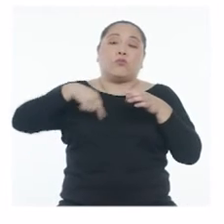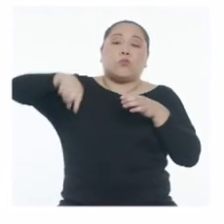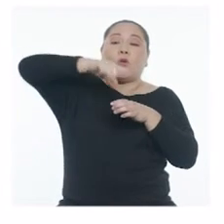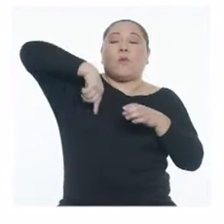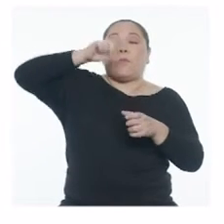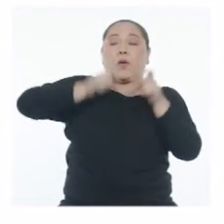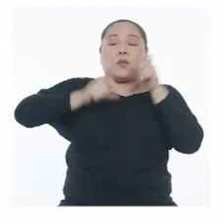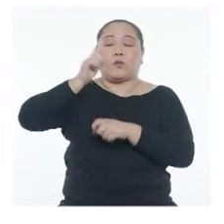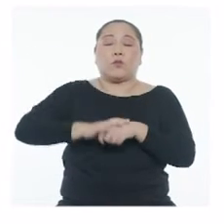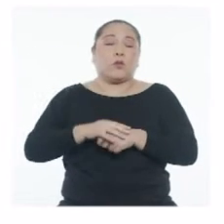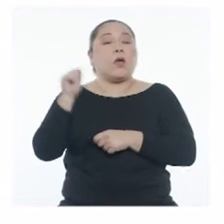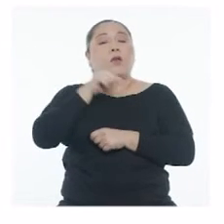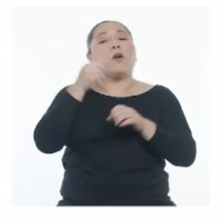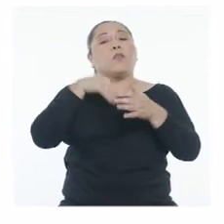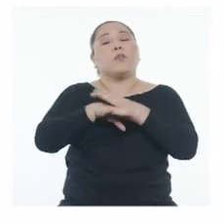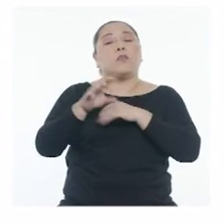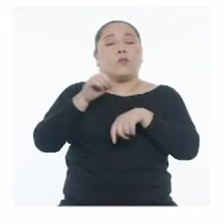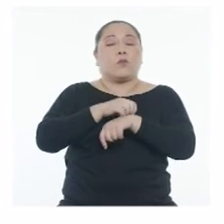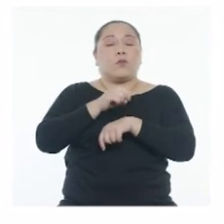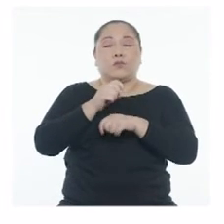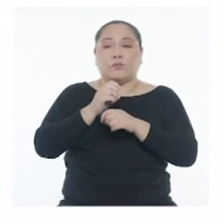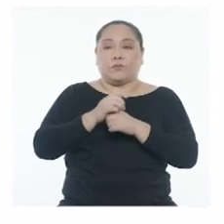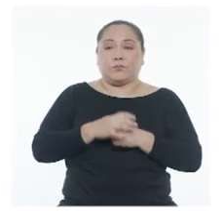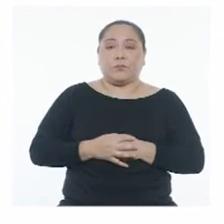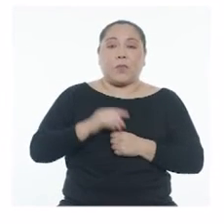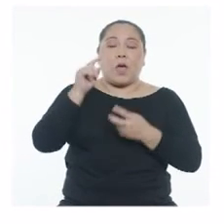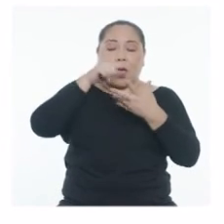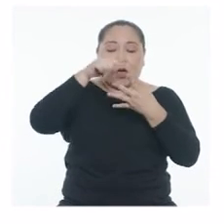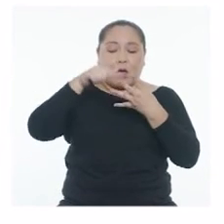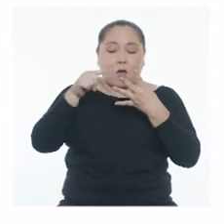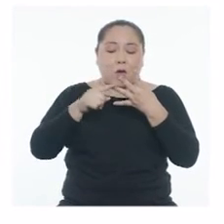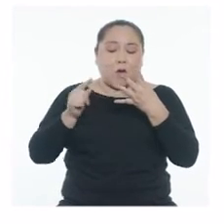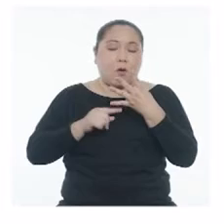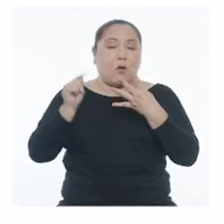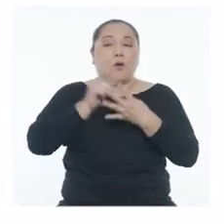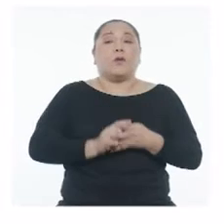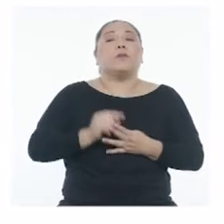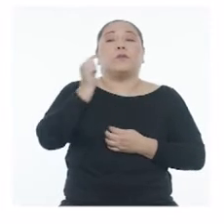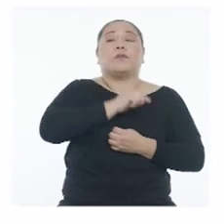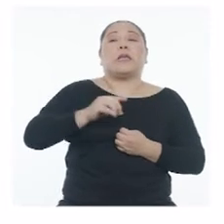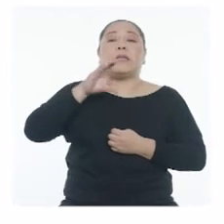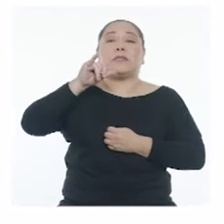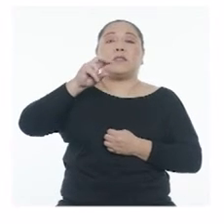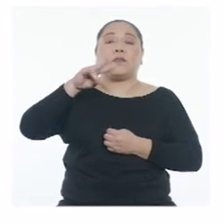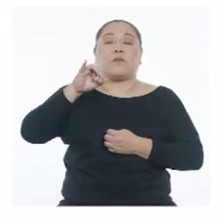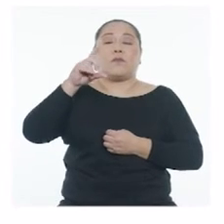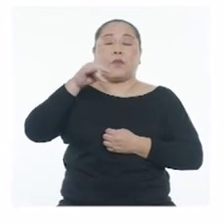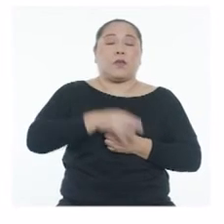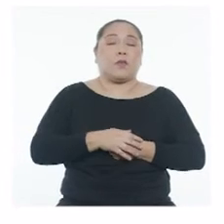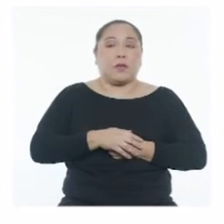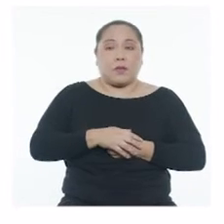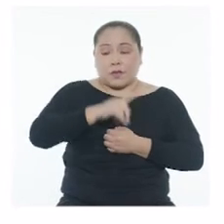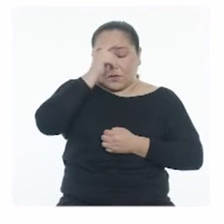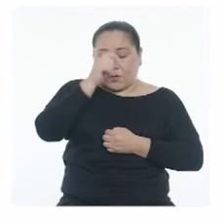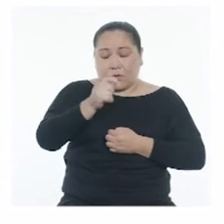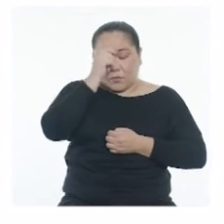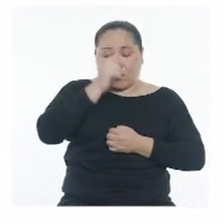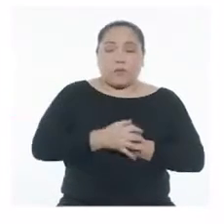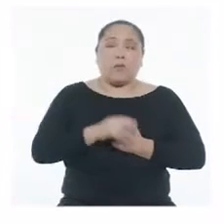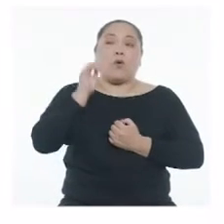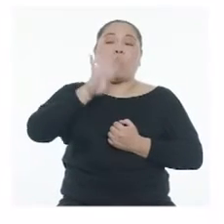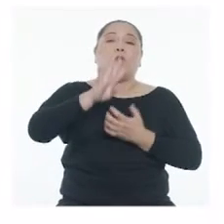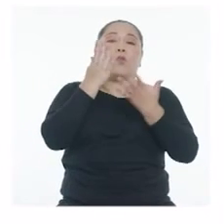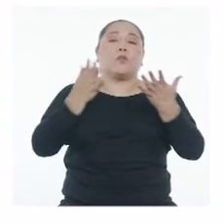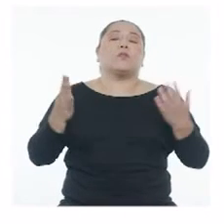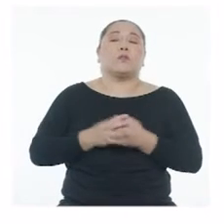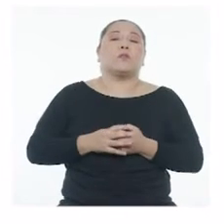como persona jurídica. Por ejemplo, una empresa. Hay 4 tipos. El Código Civil reconoce 4 clases de sujeto de